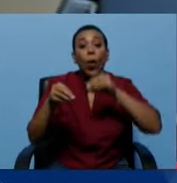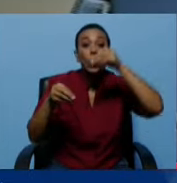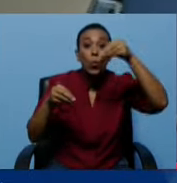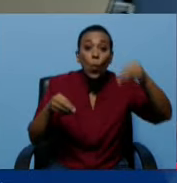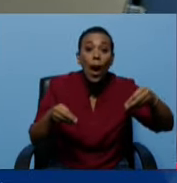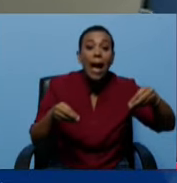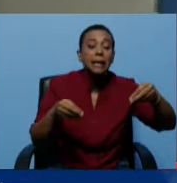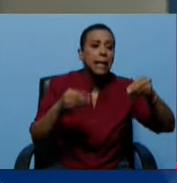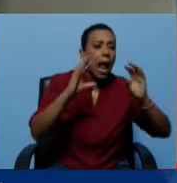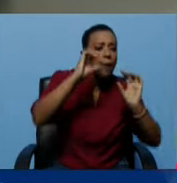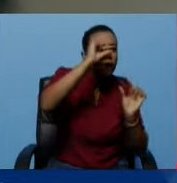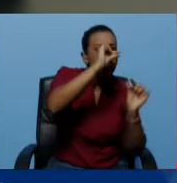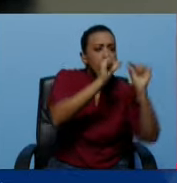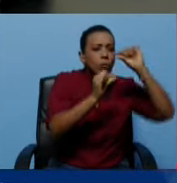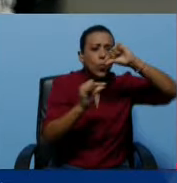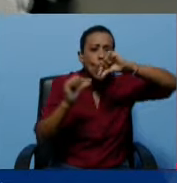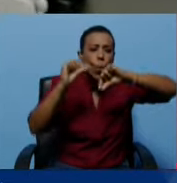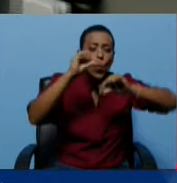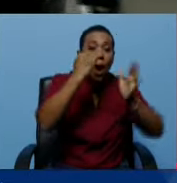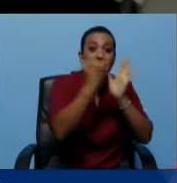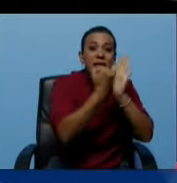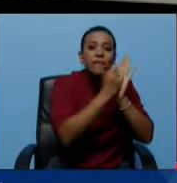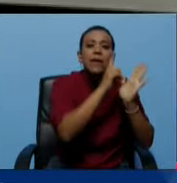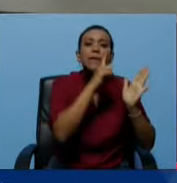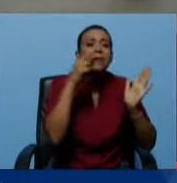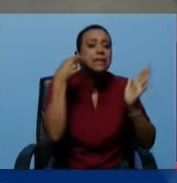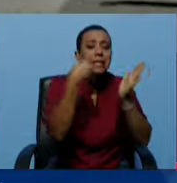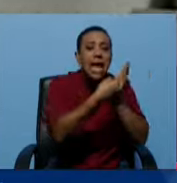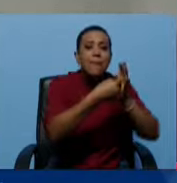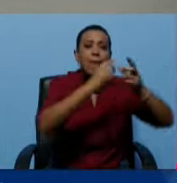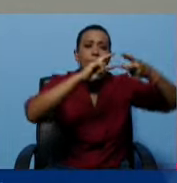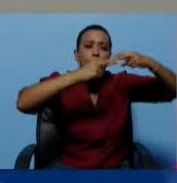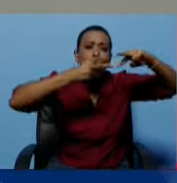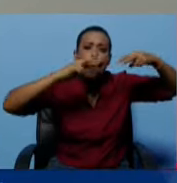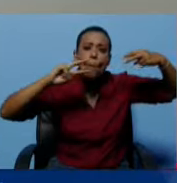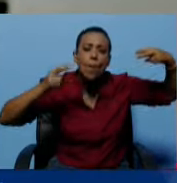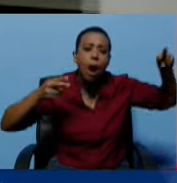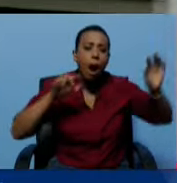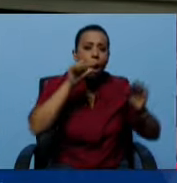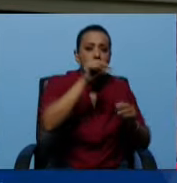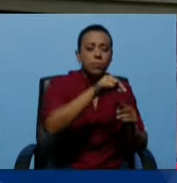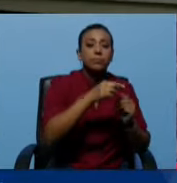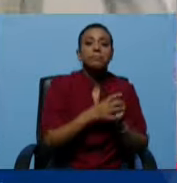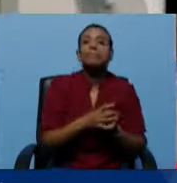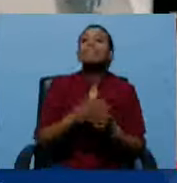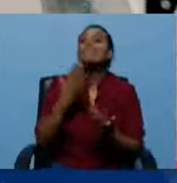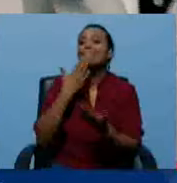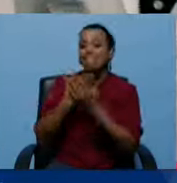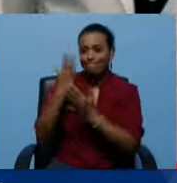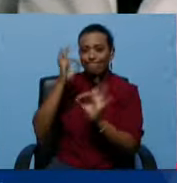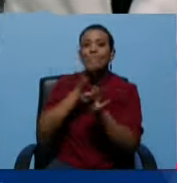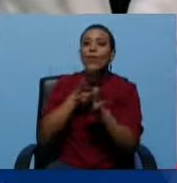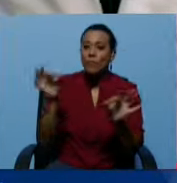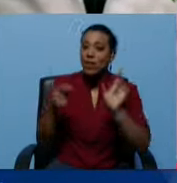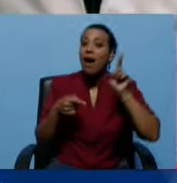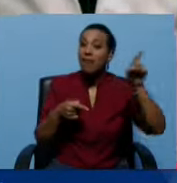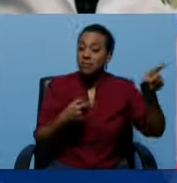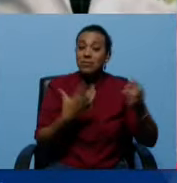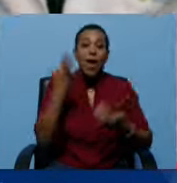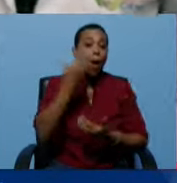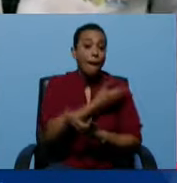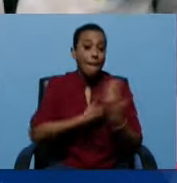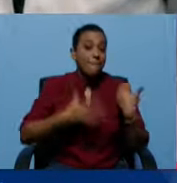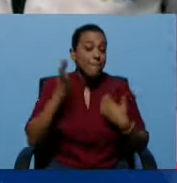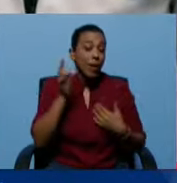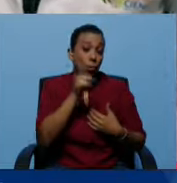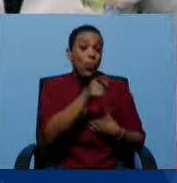área de físico-química que se hace la identificación física y química de los compuestos orgánicos. Muchas gracias, profesora. Efectivamente, como lo dijo la profesora